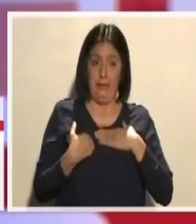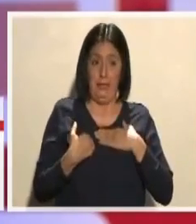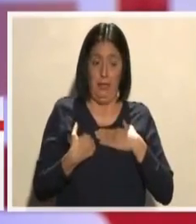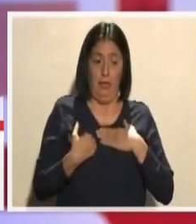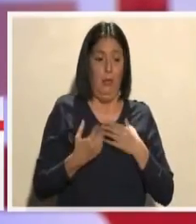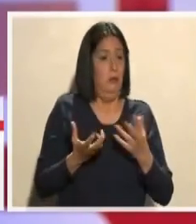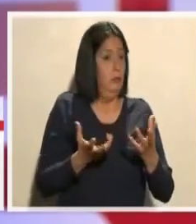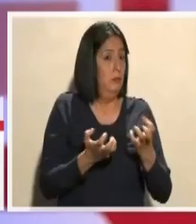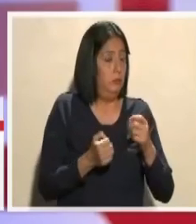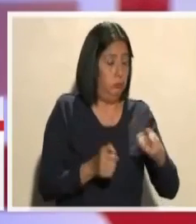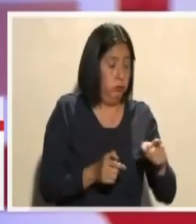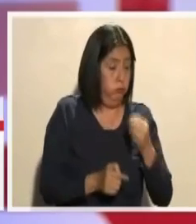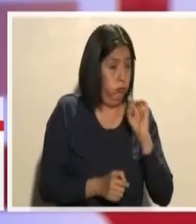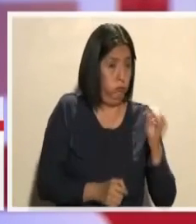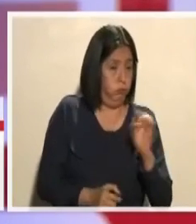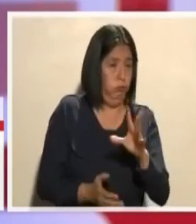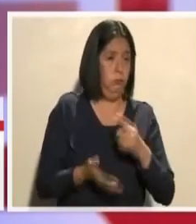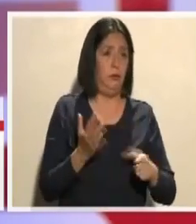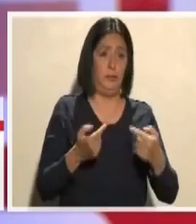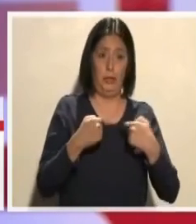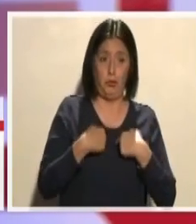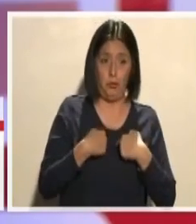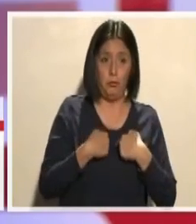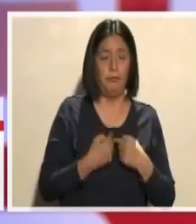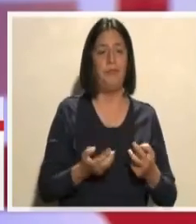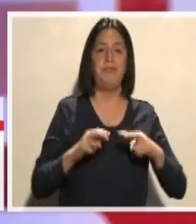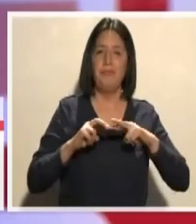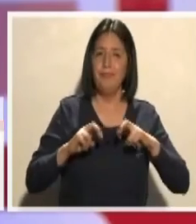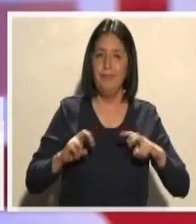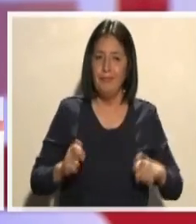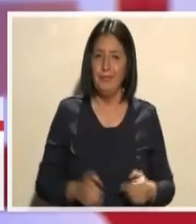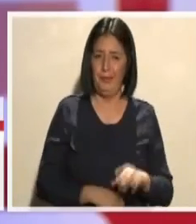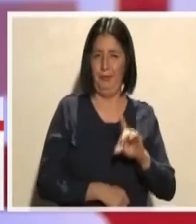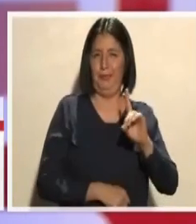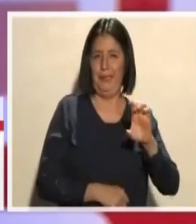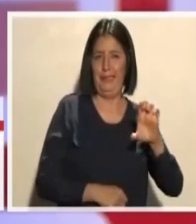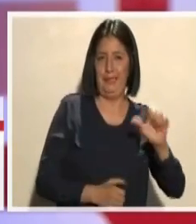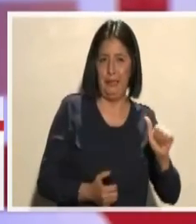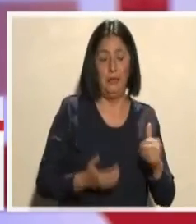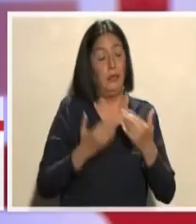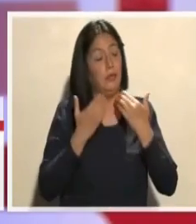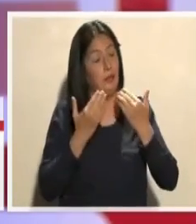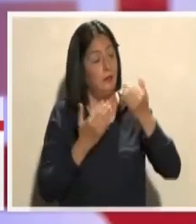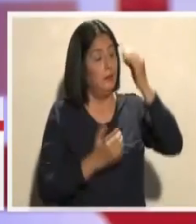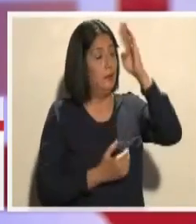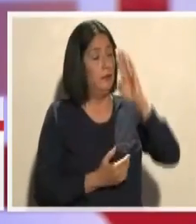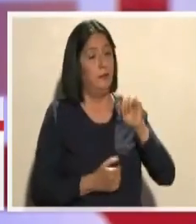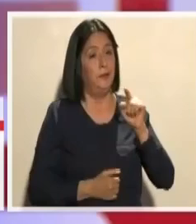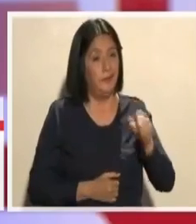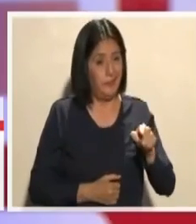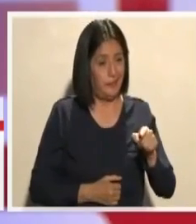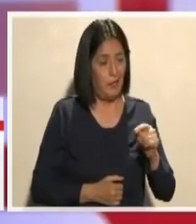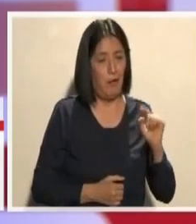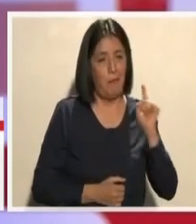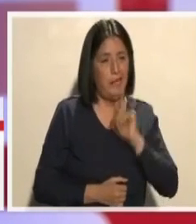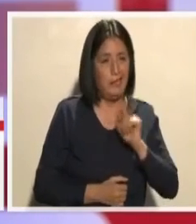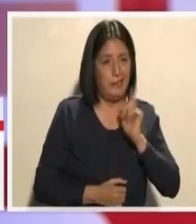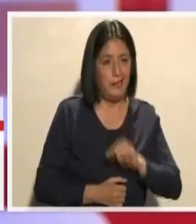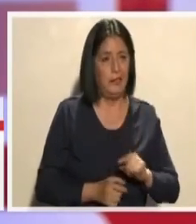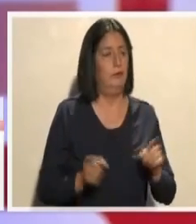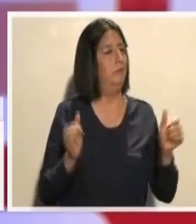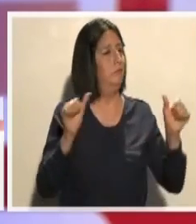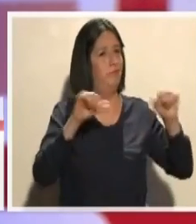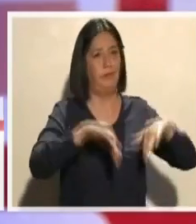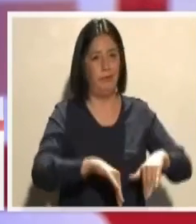pretendiendo señalar que yo estaría siendo investigada por la DEA. Gracias a Dios, esa patraña también se cayó.